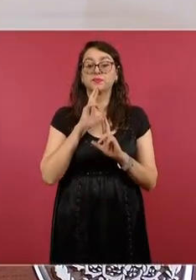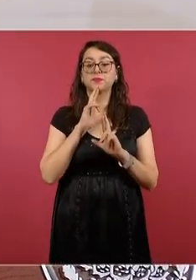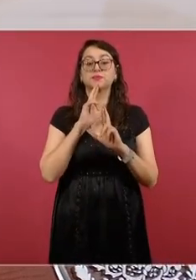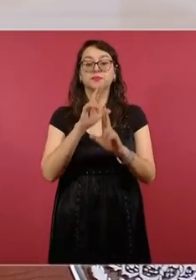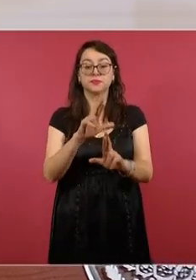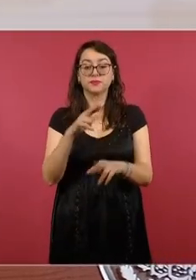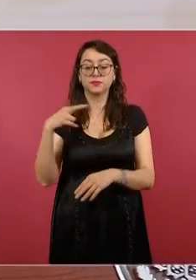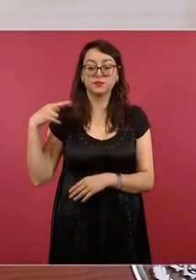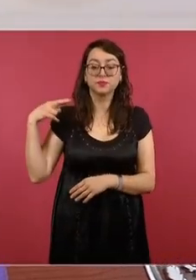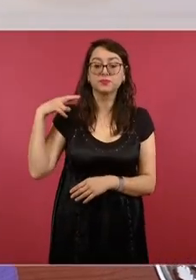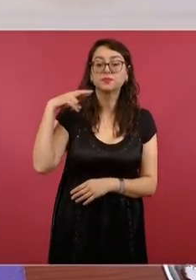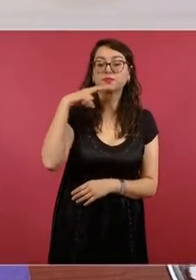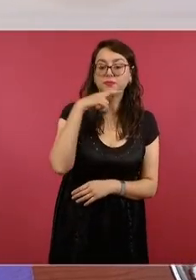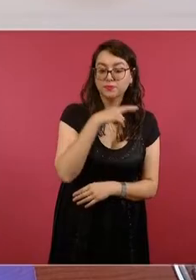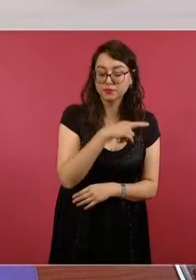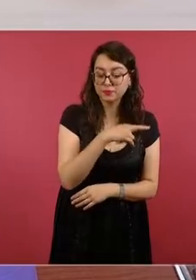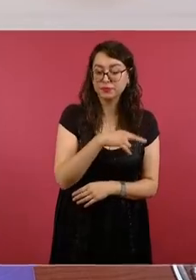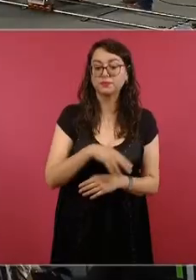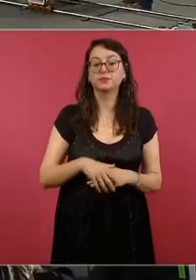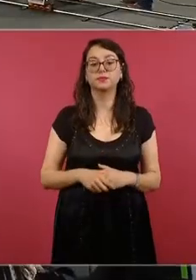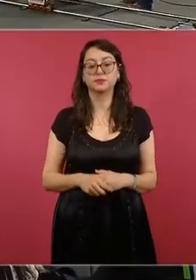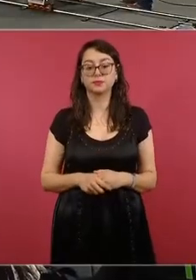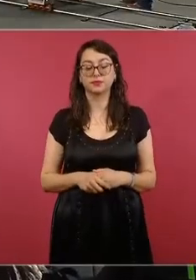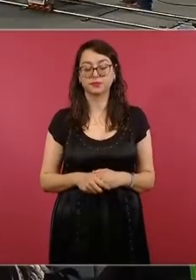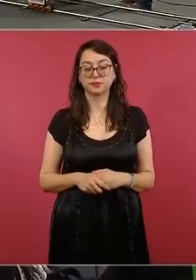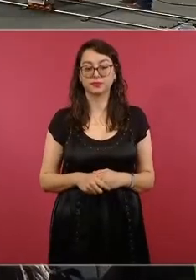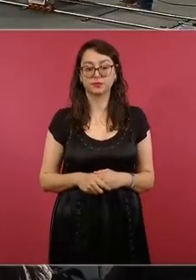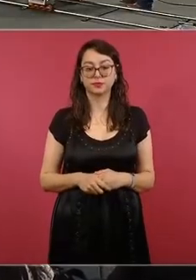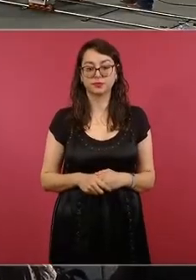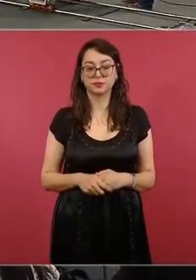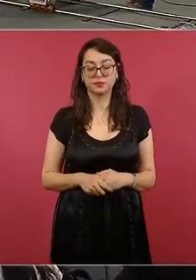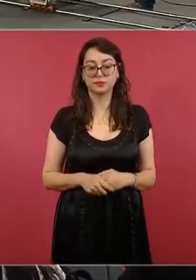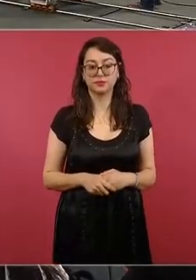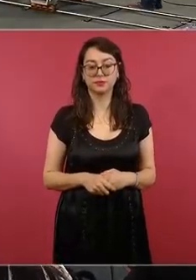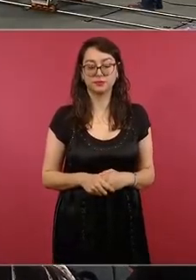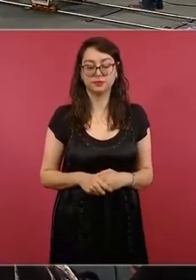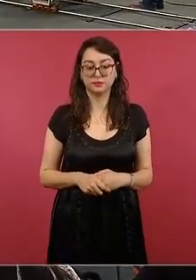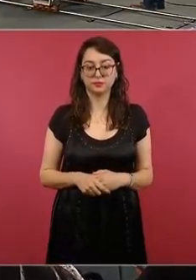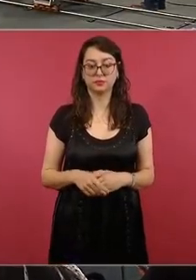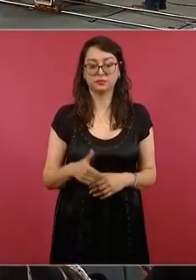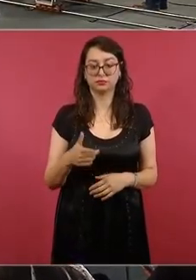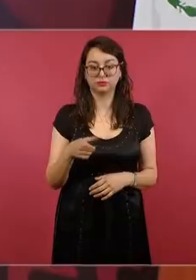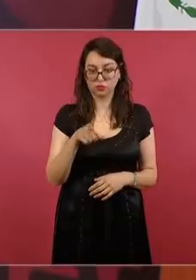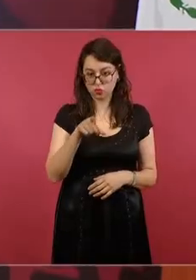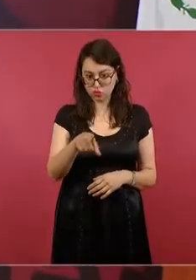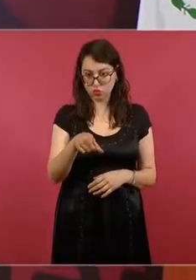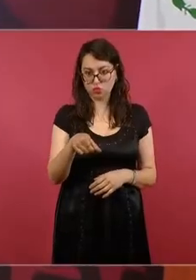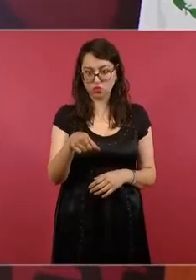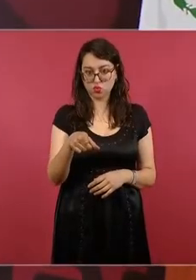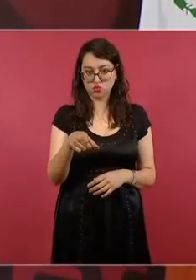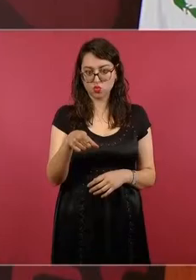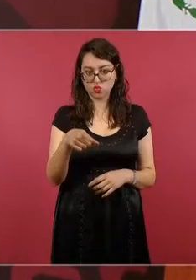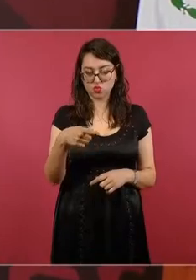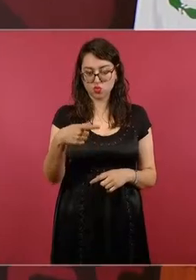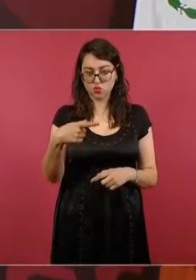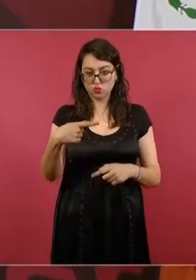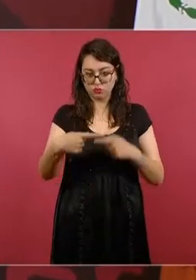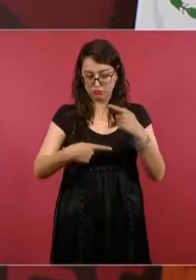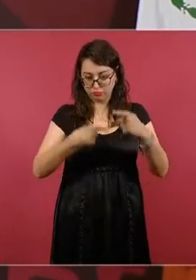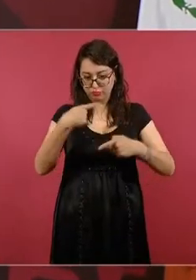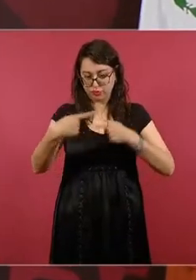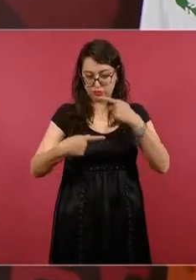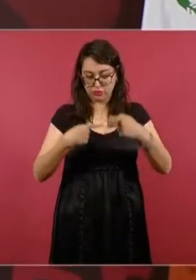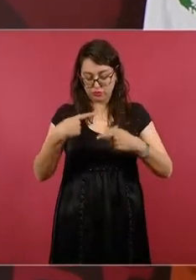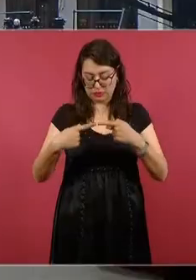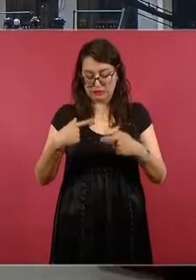Estabas hablando y andaba yo buscando aquí, me lo encontré rápido. No creas que es tan fácil.